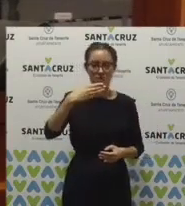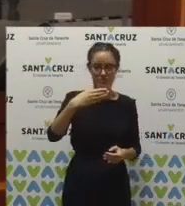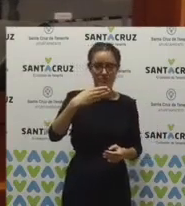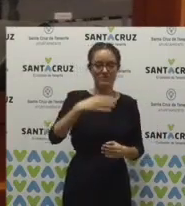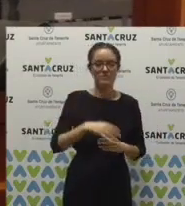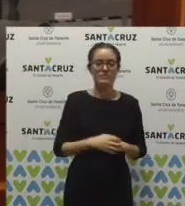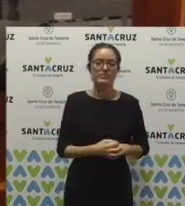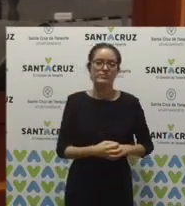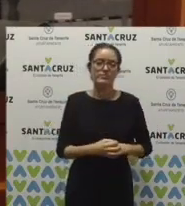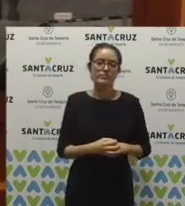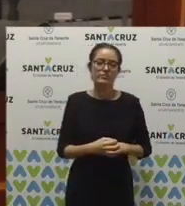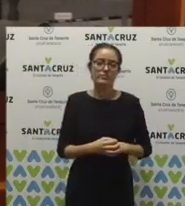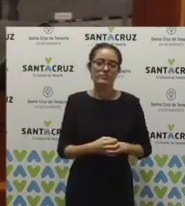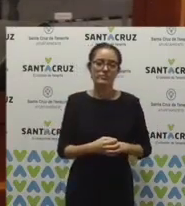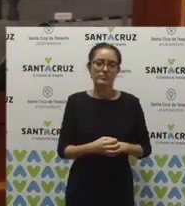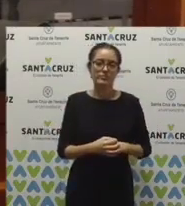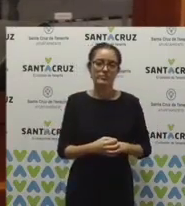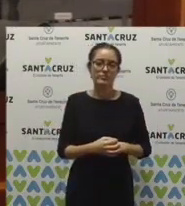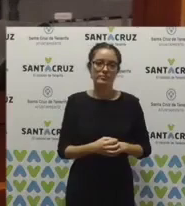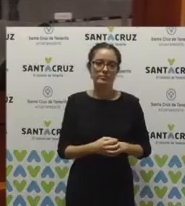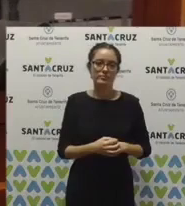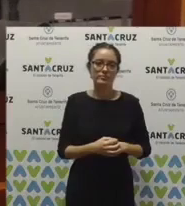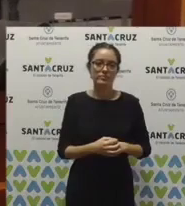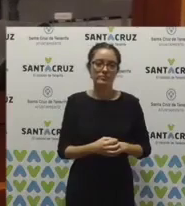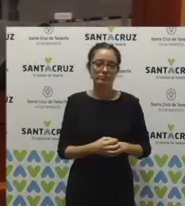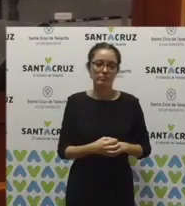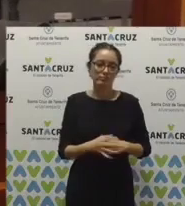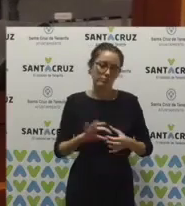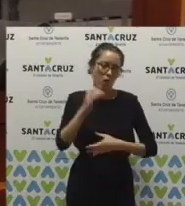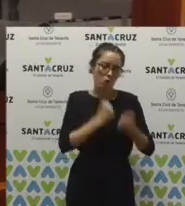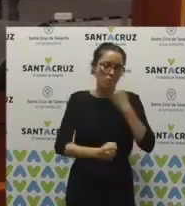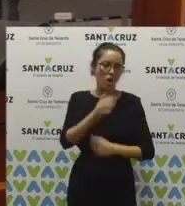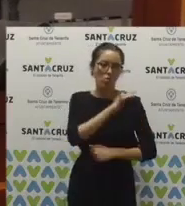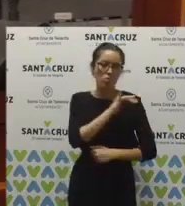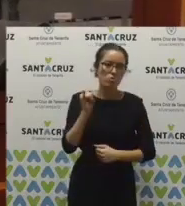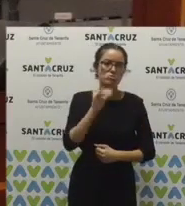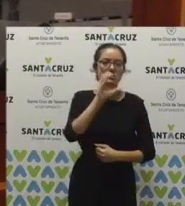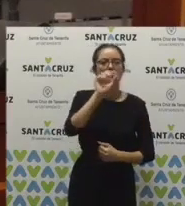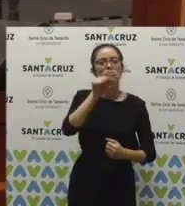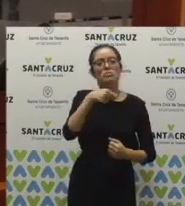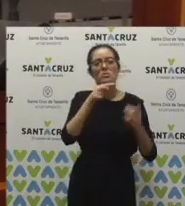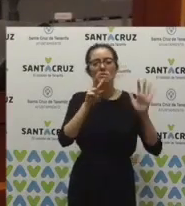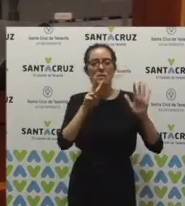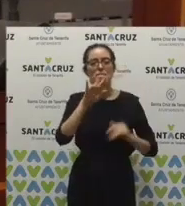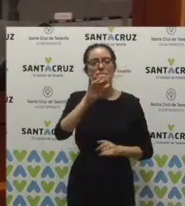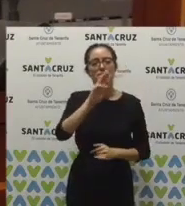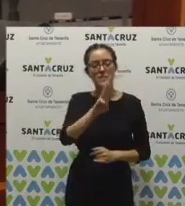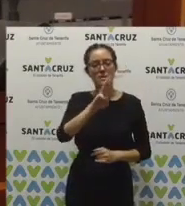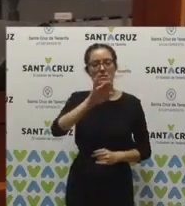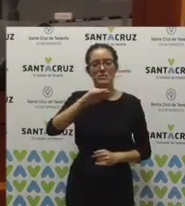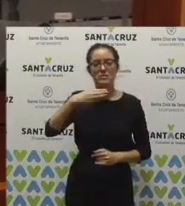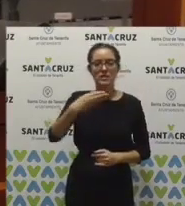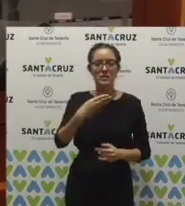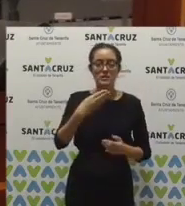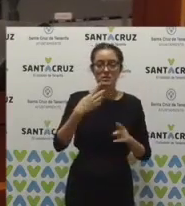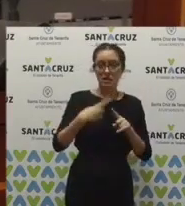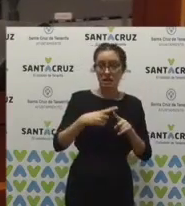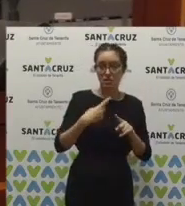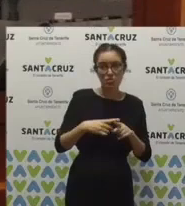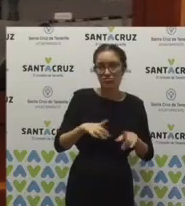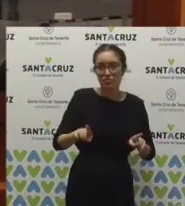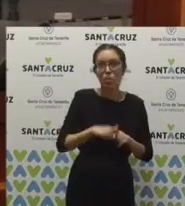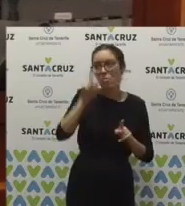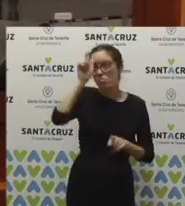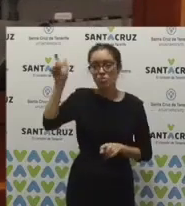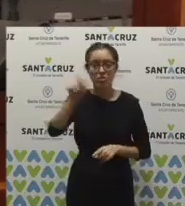paquete vinculado con la economía azul como digo santacruz tiene como cualquier municipio pocas competencias no